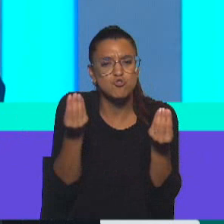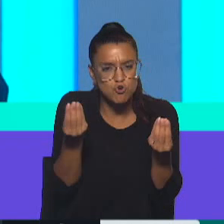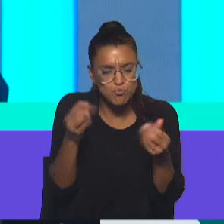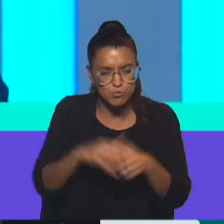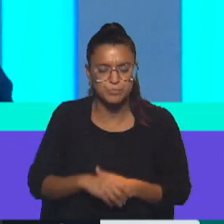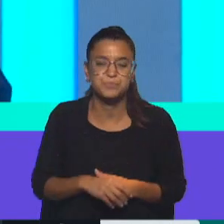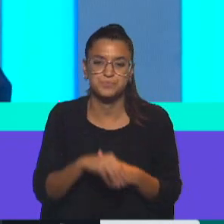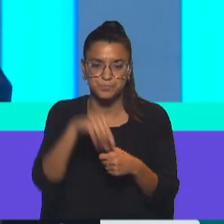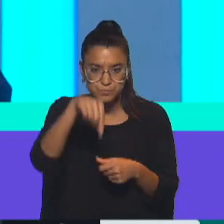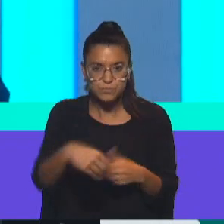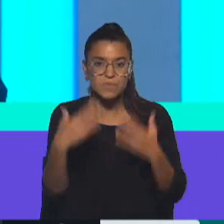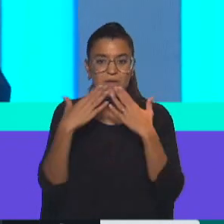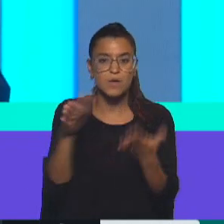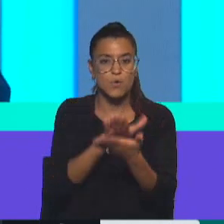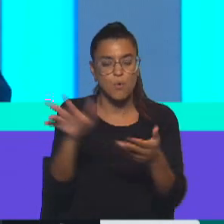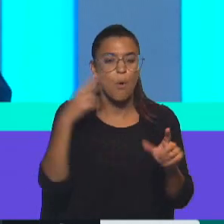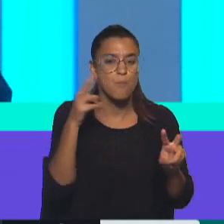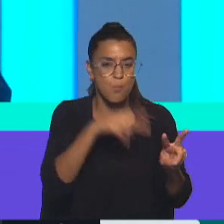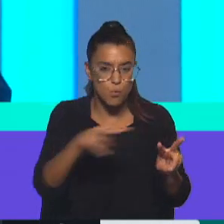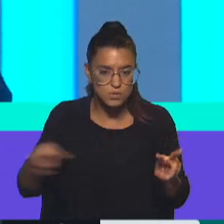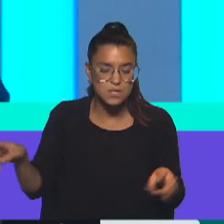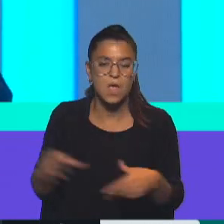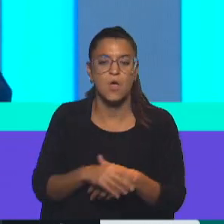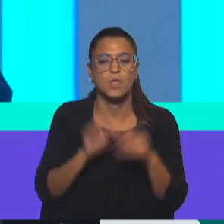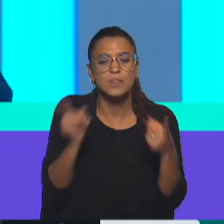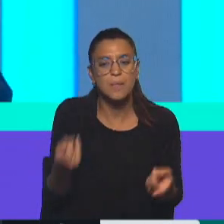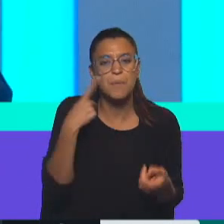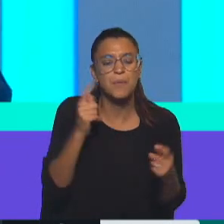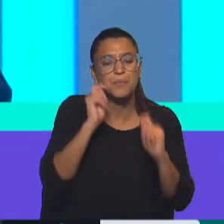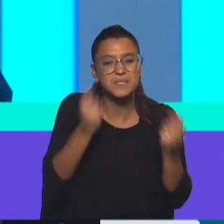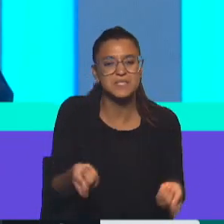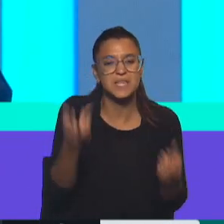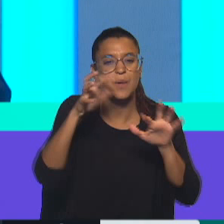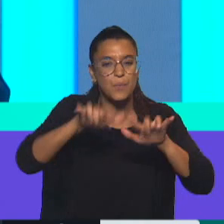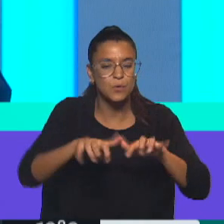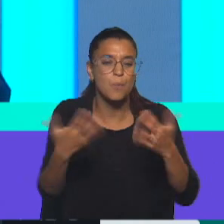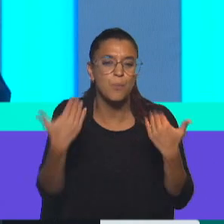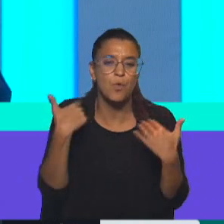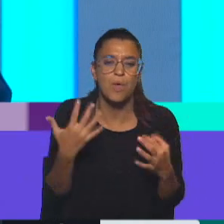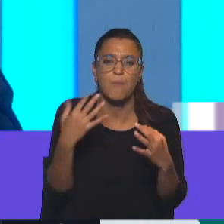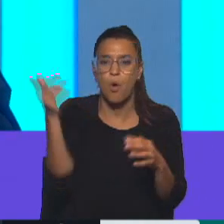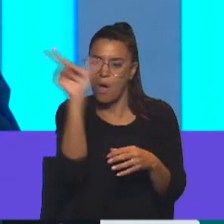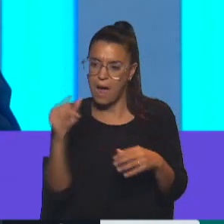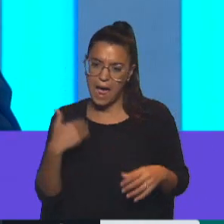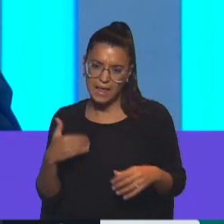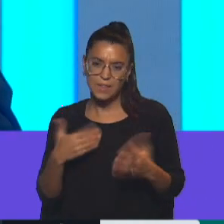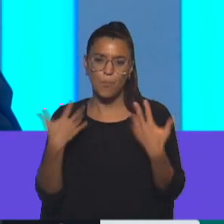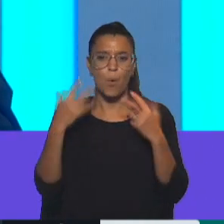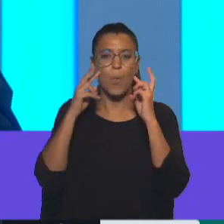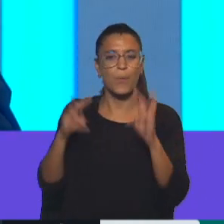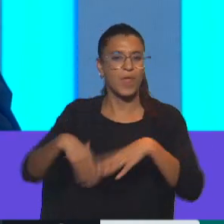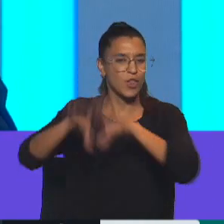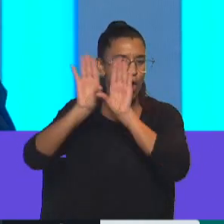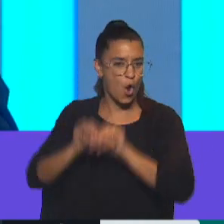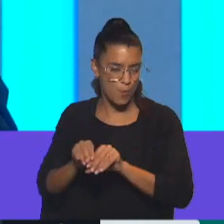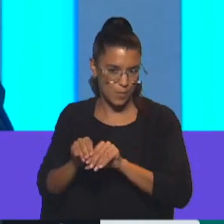sentido, hoy, gracias al nuevo museo y a esta visita virtual, podemos llegar a todo el país, y eso para nosotros es